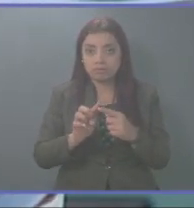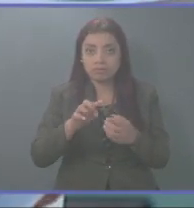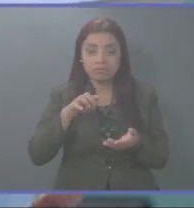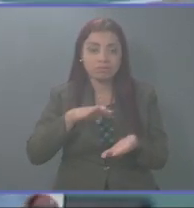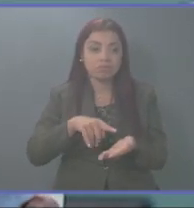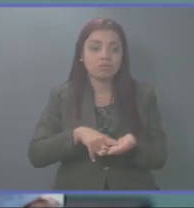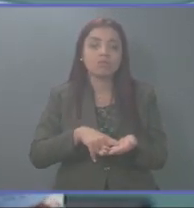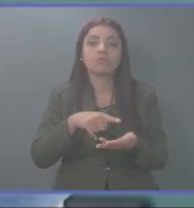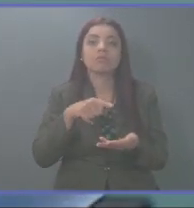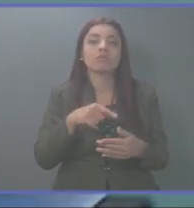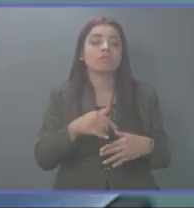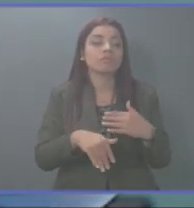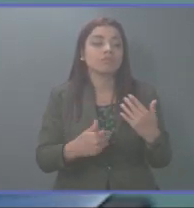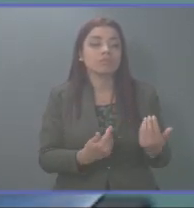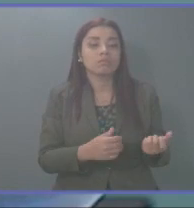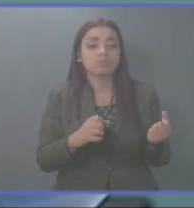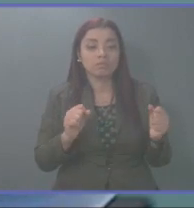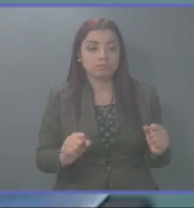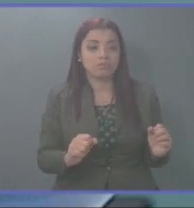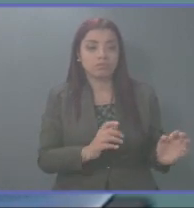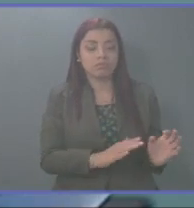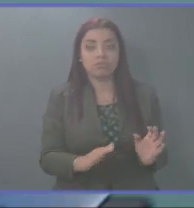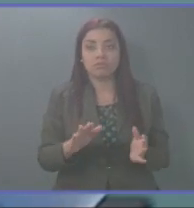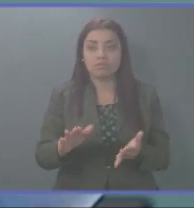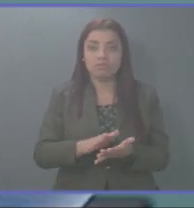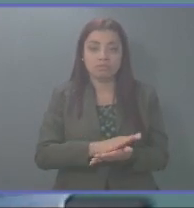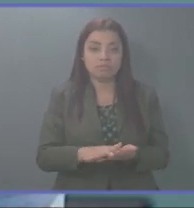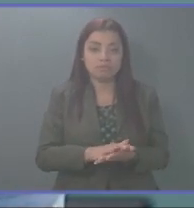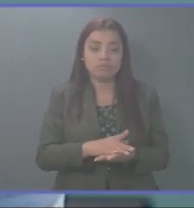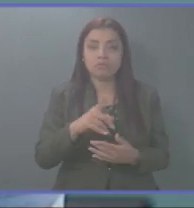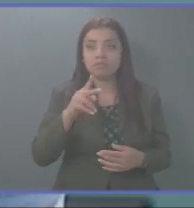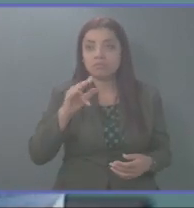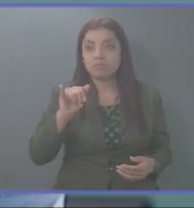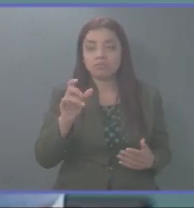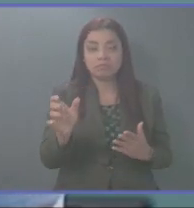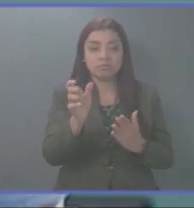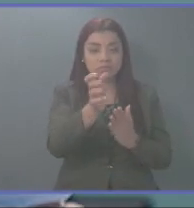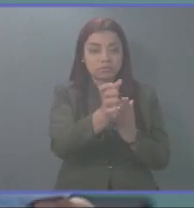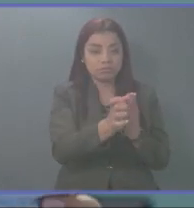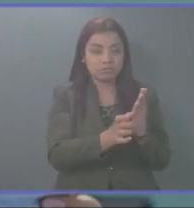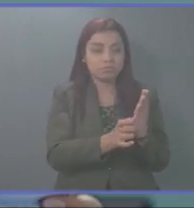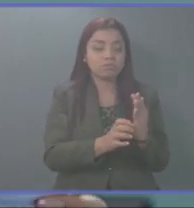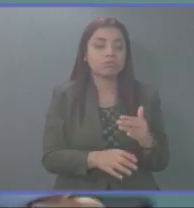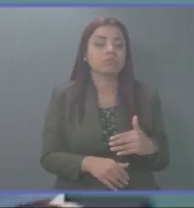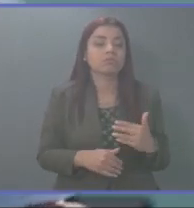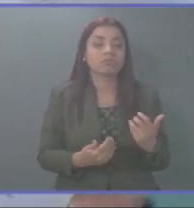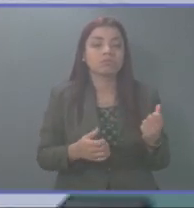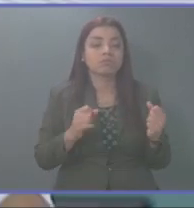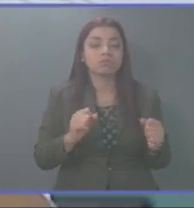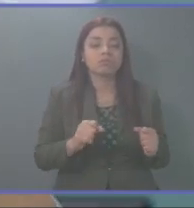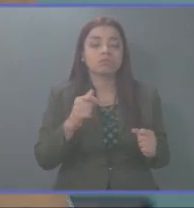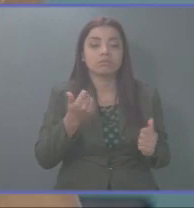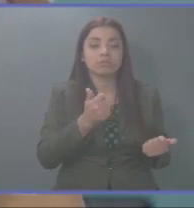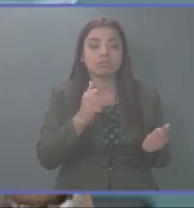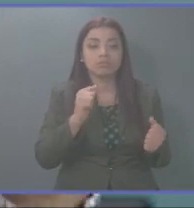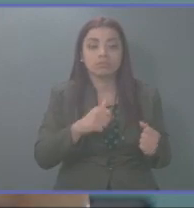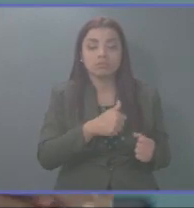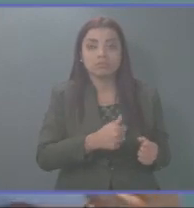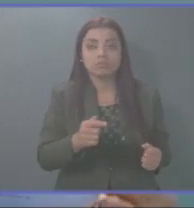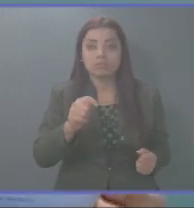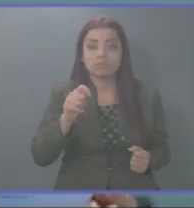Lo digitalizará y adjuntará copia del documento único de identidad vigente para enviarlo vía digital al